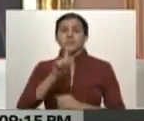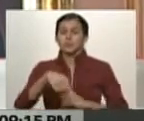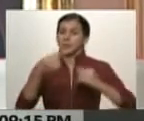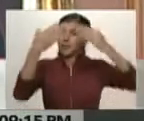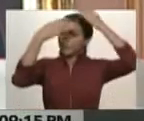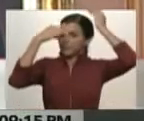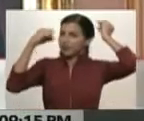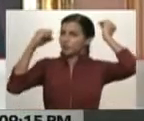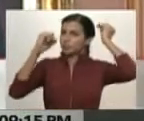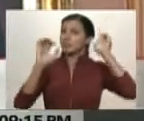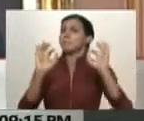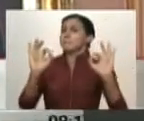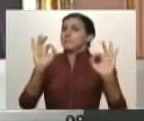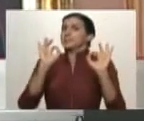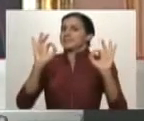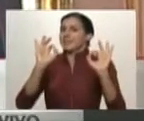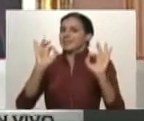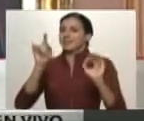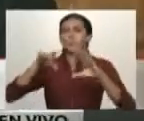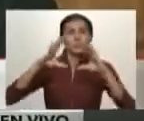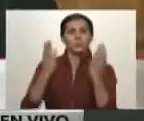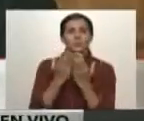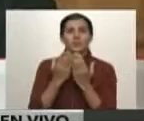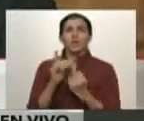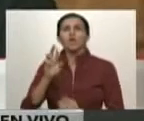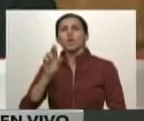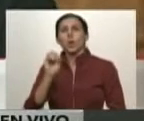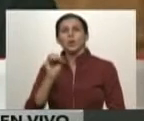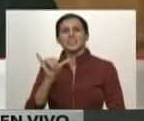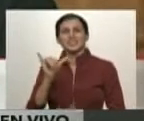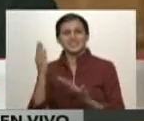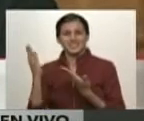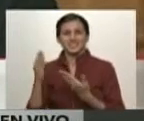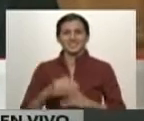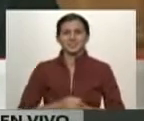estrella en el mundo richard entró también